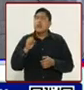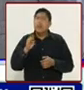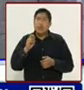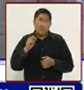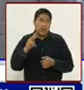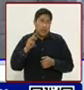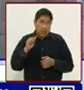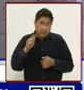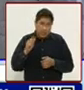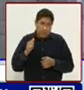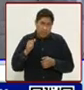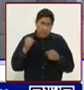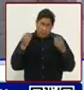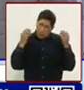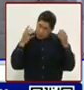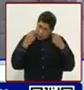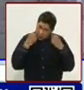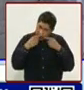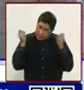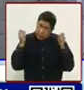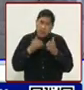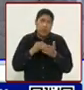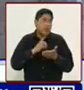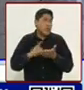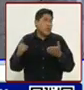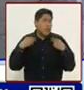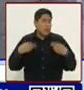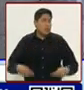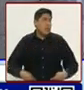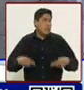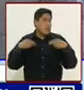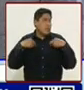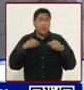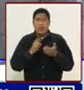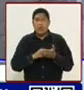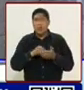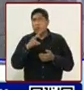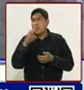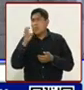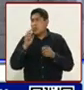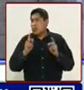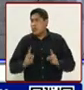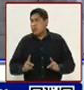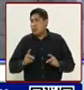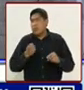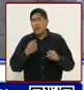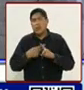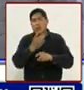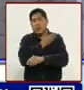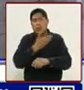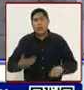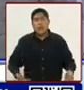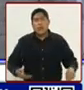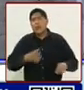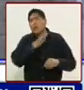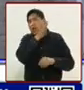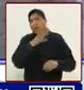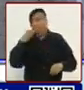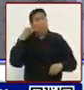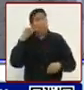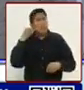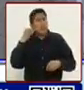cometido graves violaciones a los derechos humanos. Si esos 200 ciudadanos que alega el expresidente Mesa deben